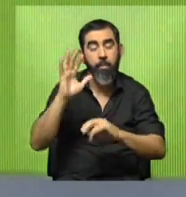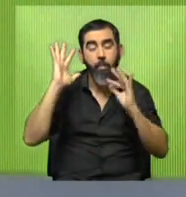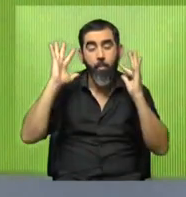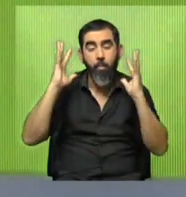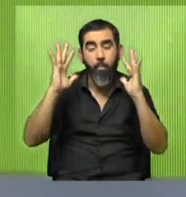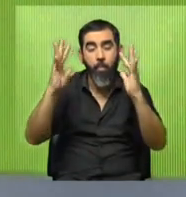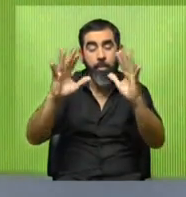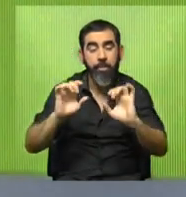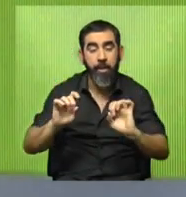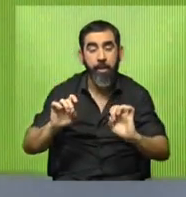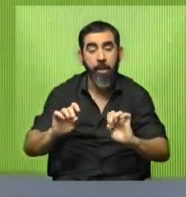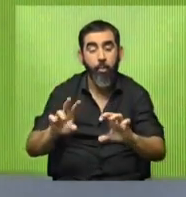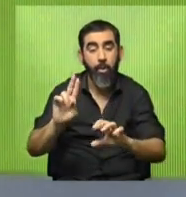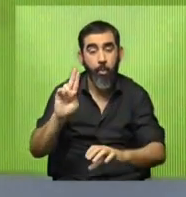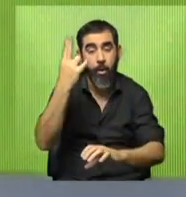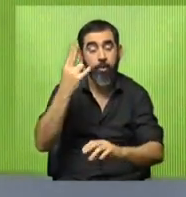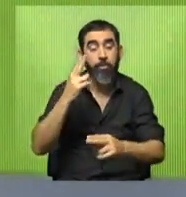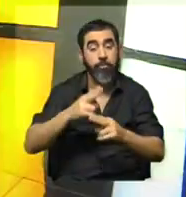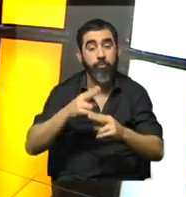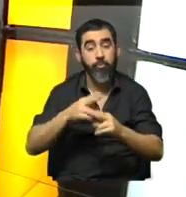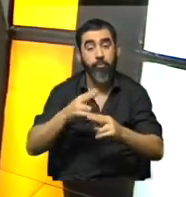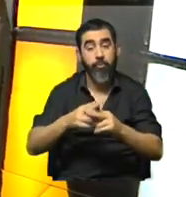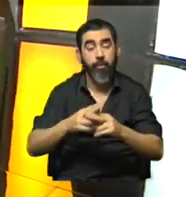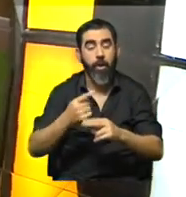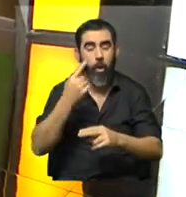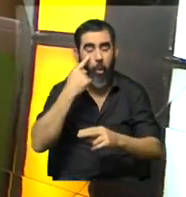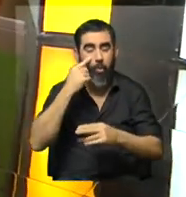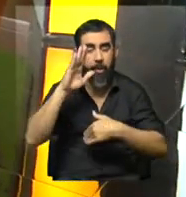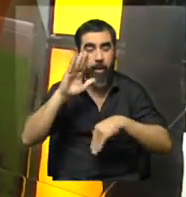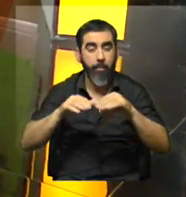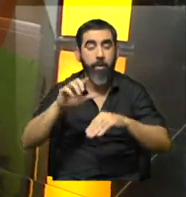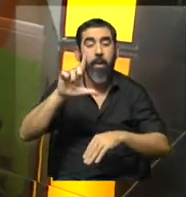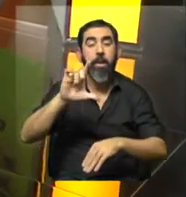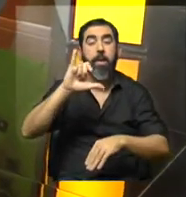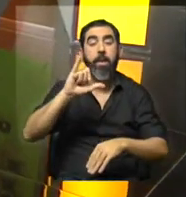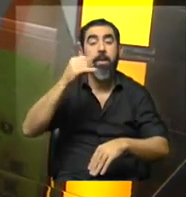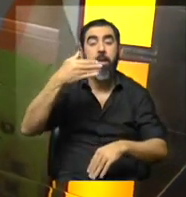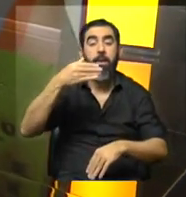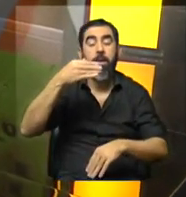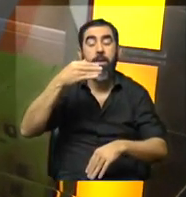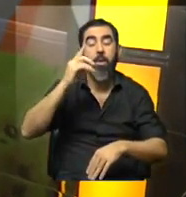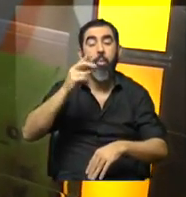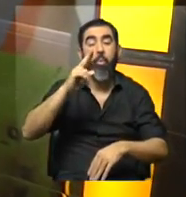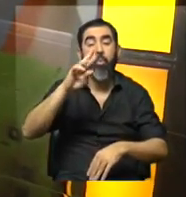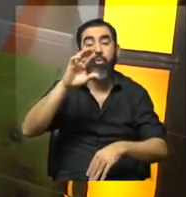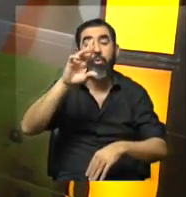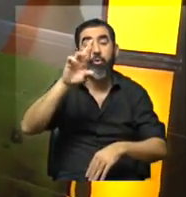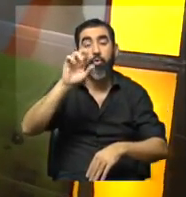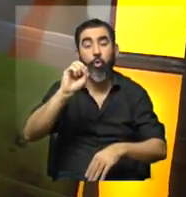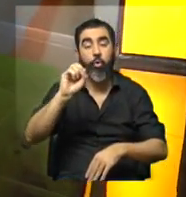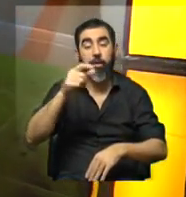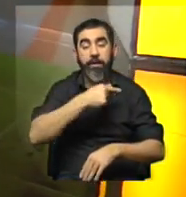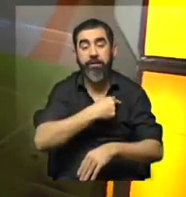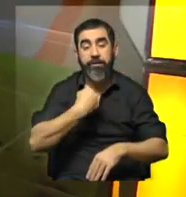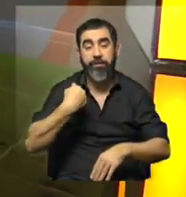el monte nativo de Uruguay, y que se llama, y que todo el mundo seguramente lo conoce, se llama ligustro. Ligustro es un arbusto chino que llegó acá a